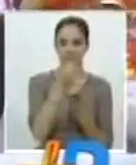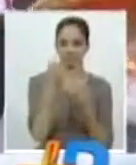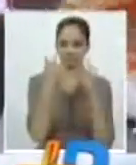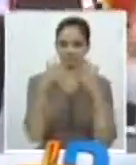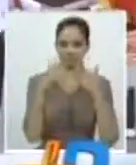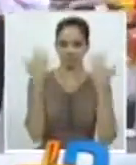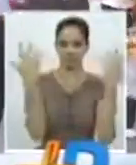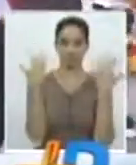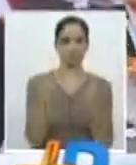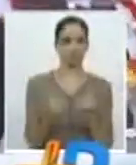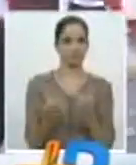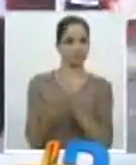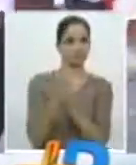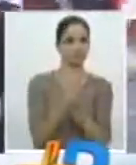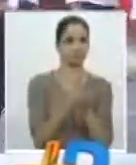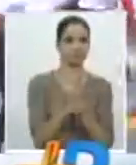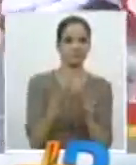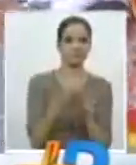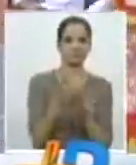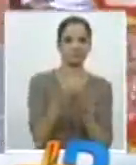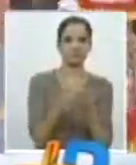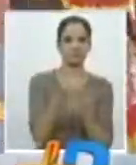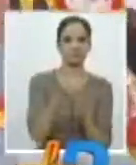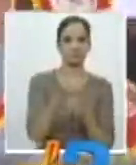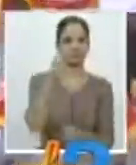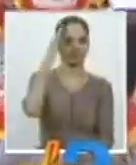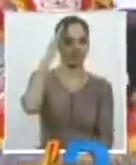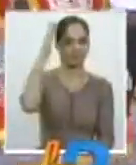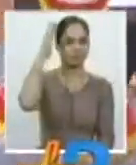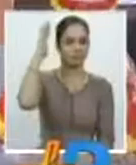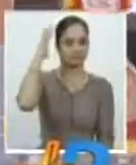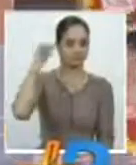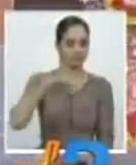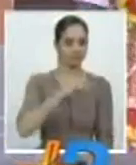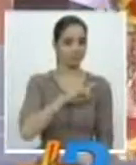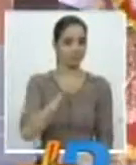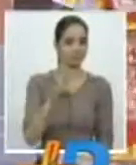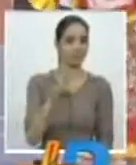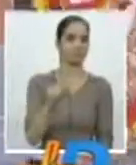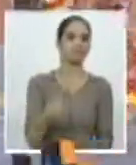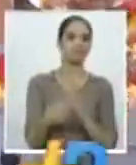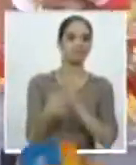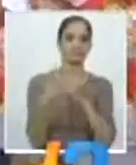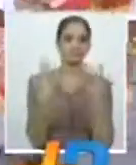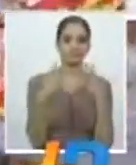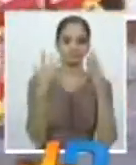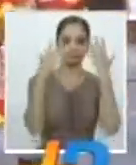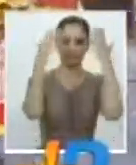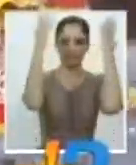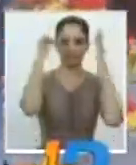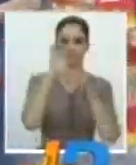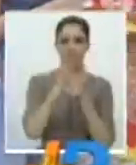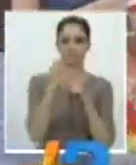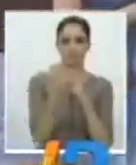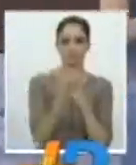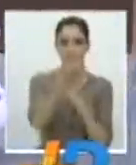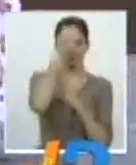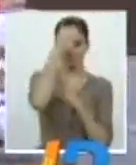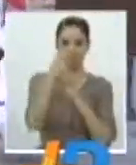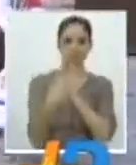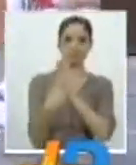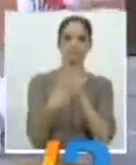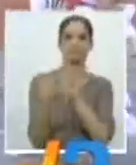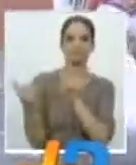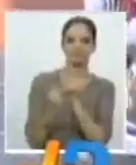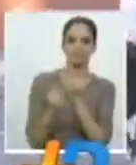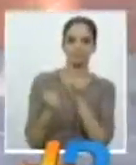entretenimiento. Hoy los saludos del municipio de El Cerrito en el Valle del Cauca en la versión número 15 del Festival Itaxiano de Cultura. Y precisamente me